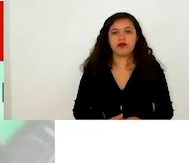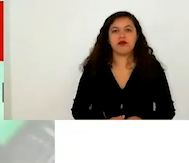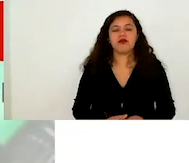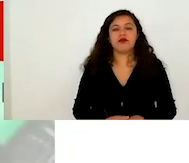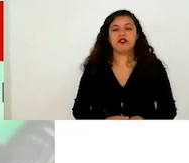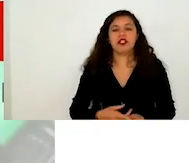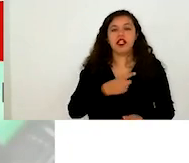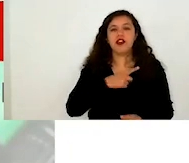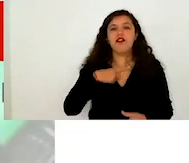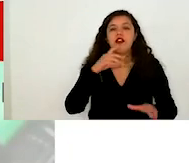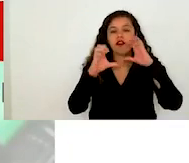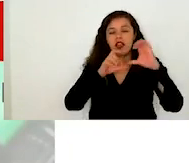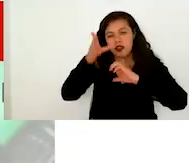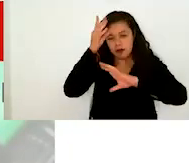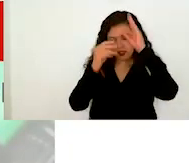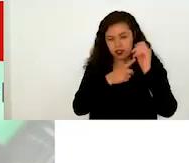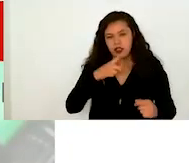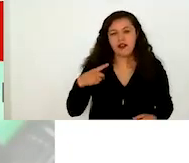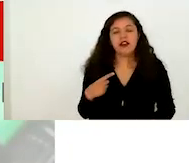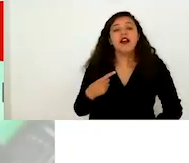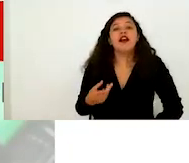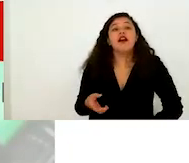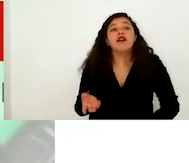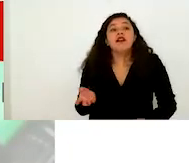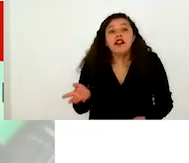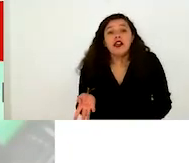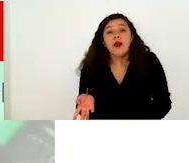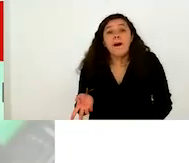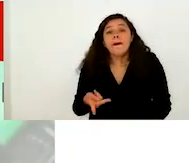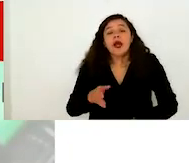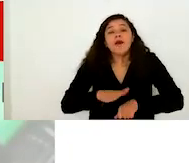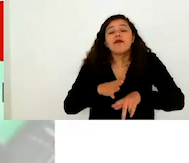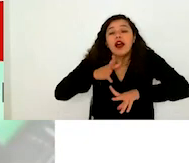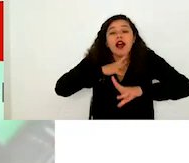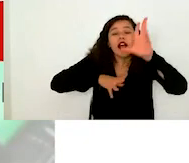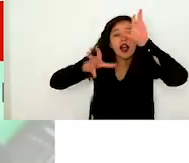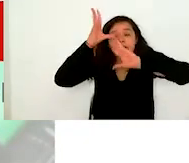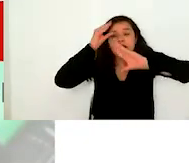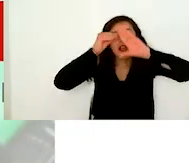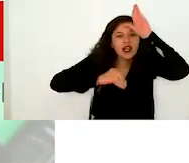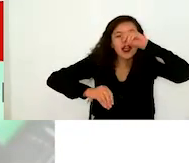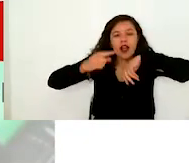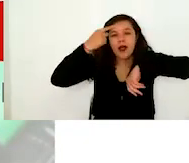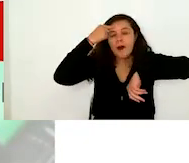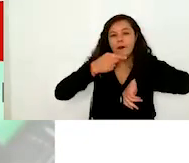aprender a comunicar pero sobre todo aprender a retroalimentar